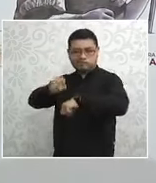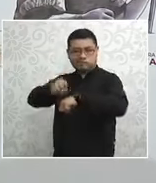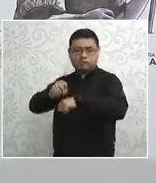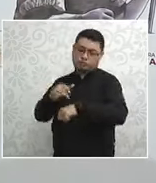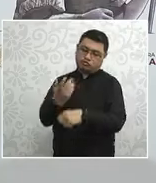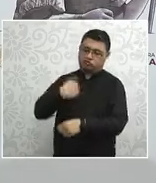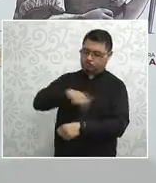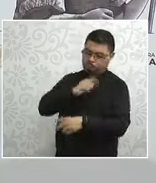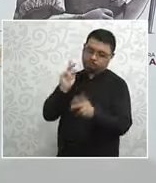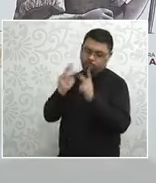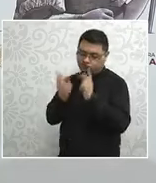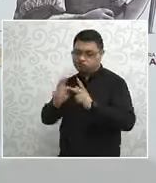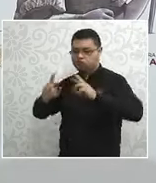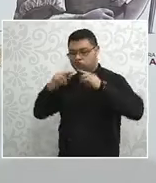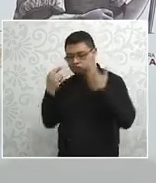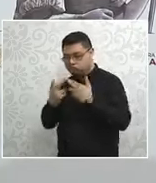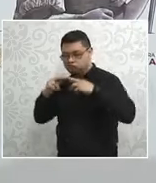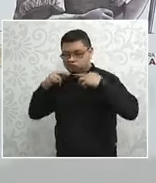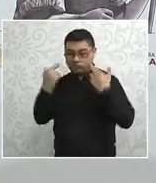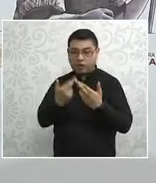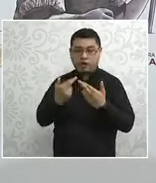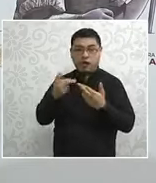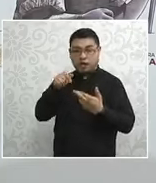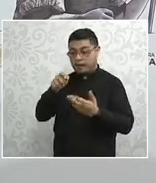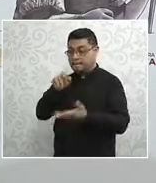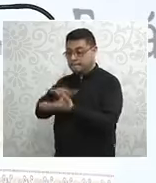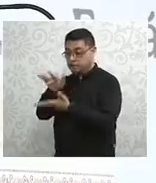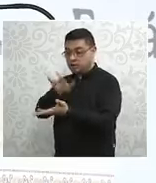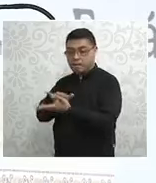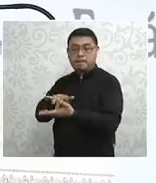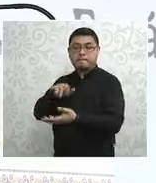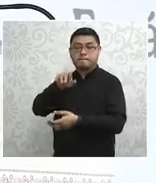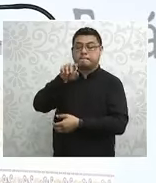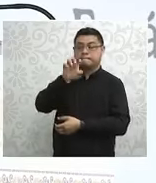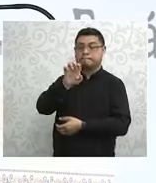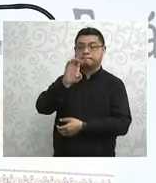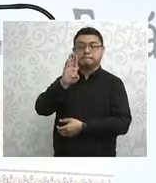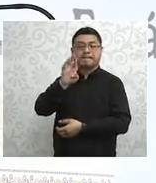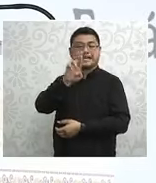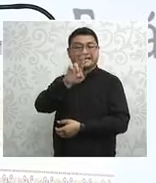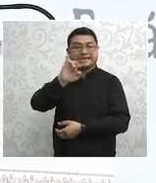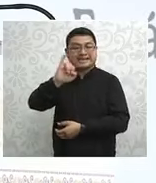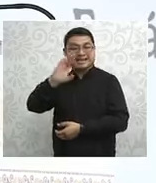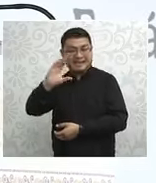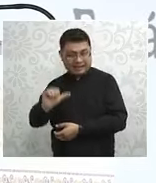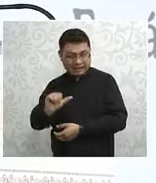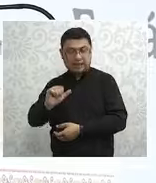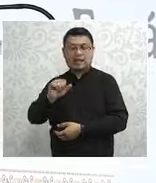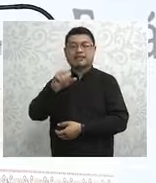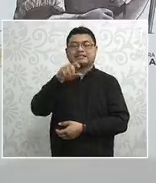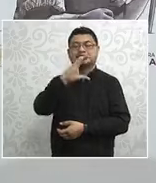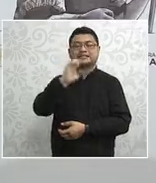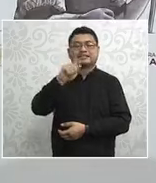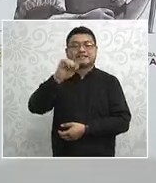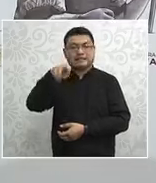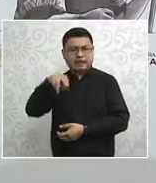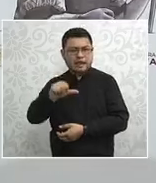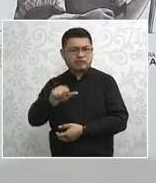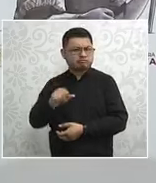en Secundaria van a tener la beca que se llama Rita cetina ella fue una